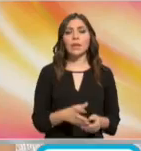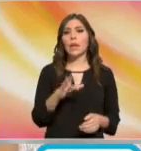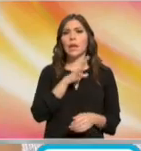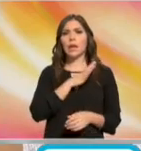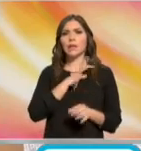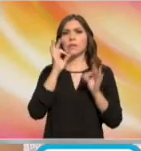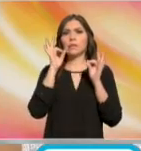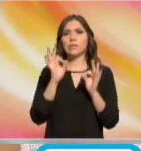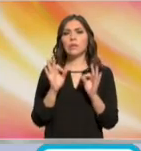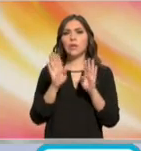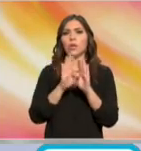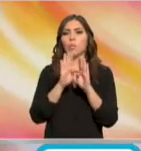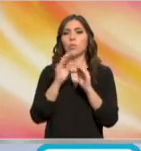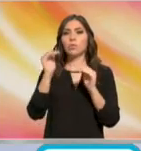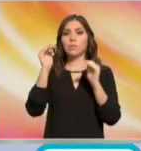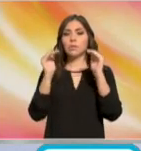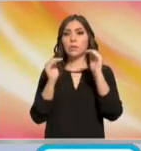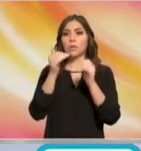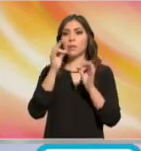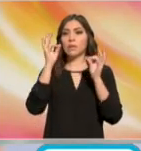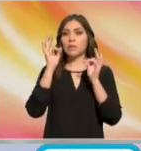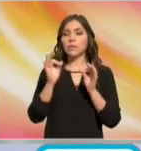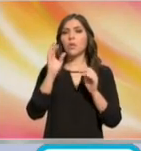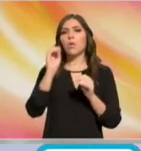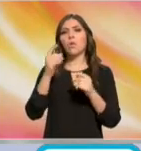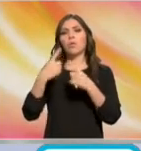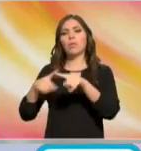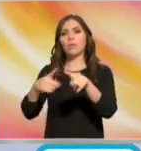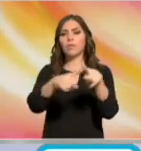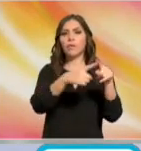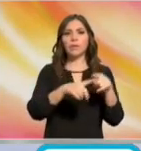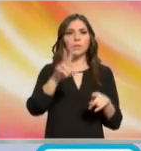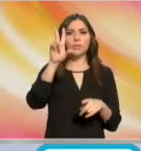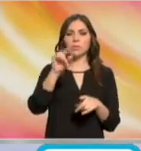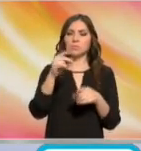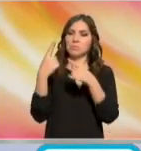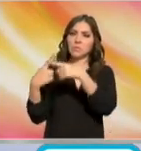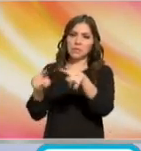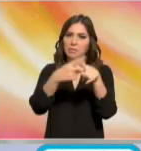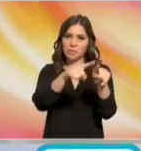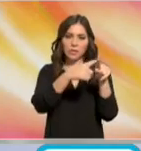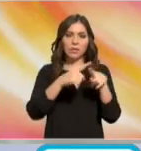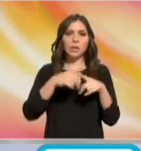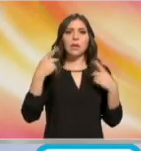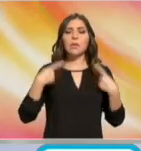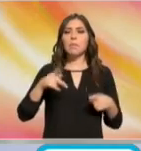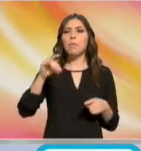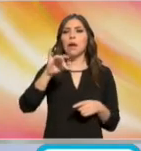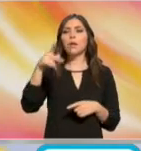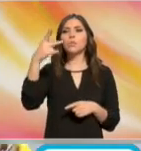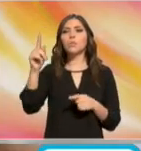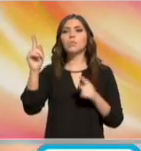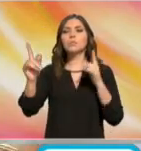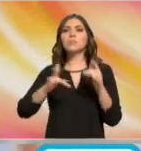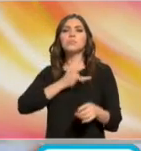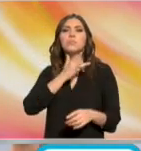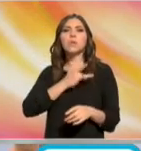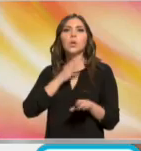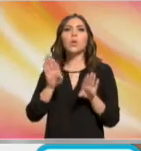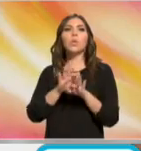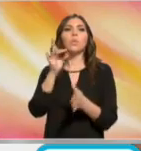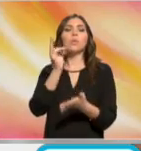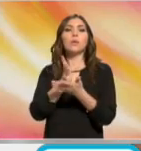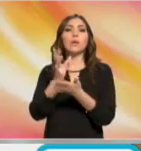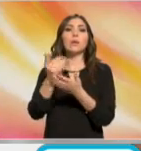esto es independiente? Esto es muy individual y las parejas la irán, digamos, definiendo y también a lo largo de la vida de la